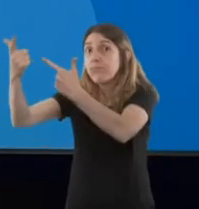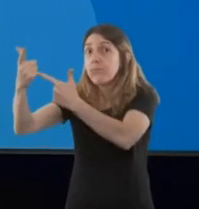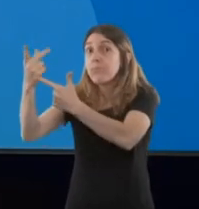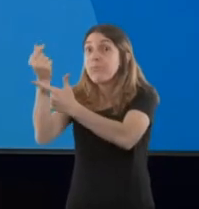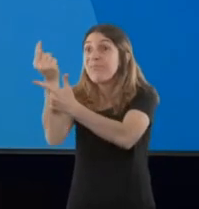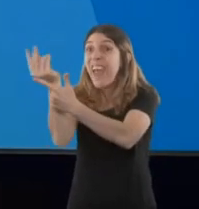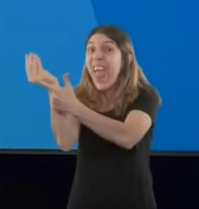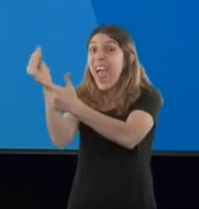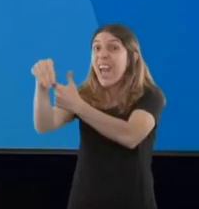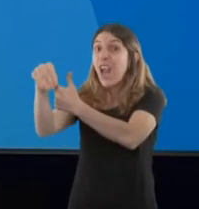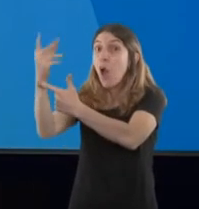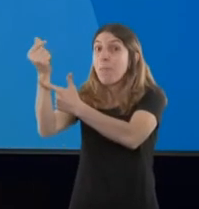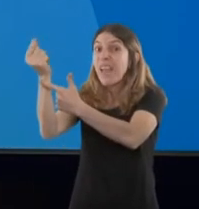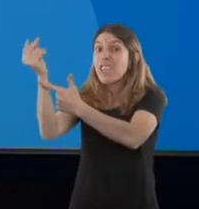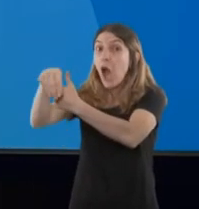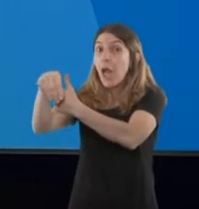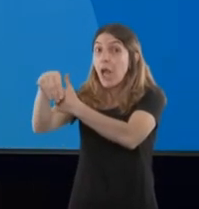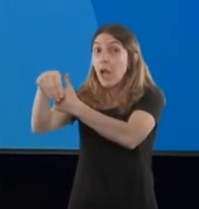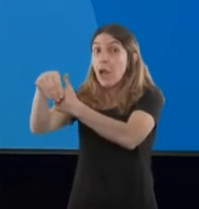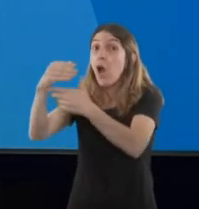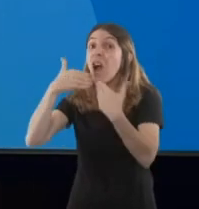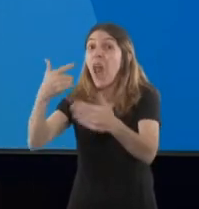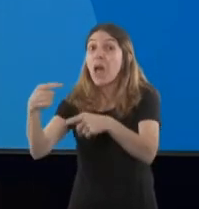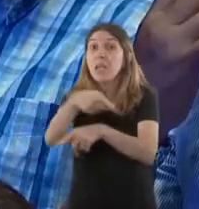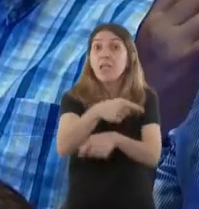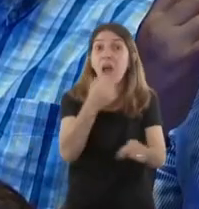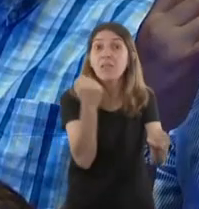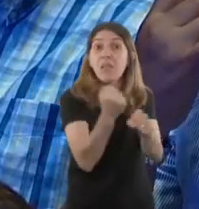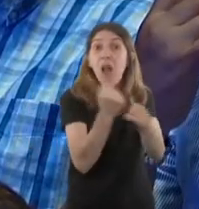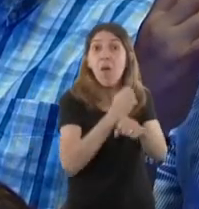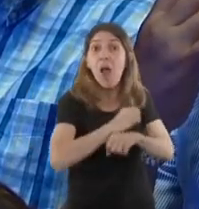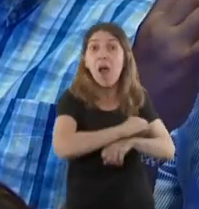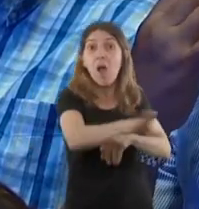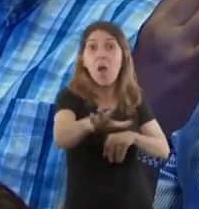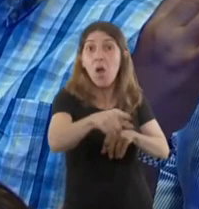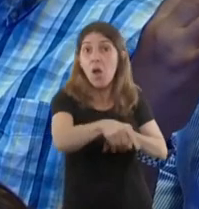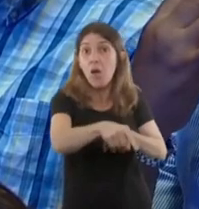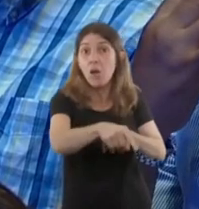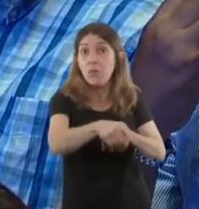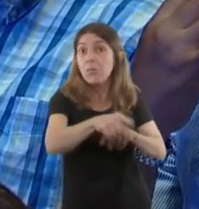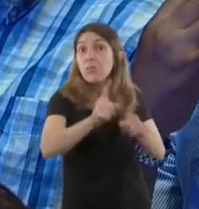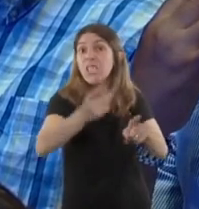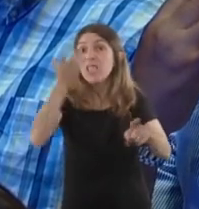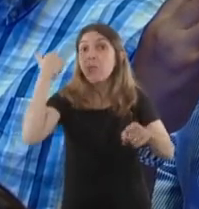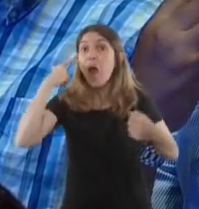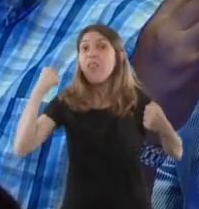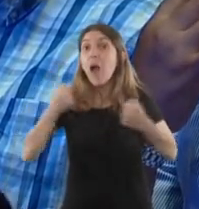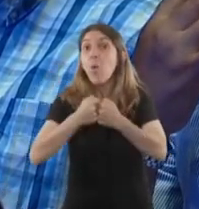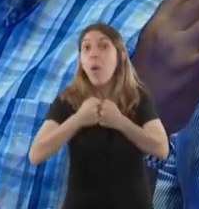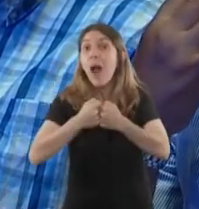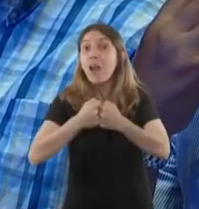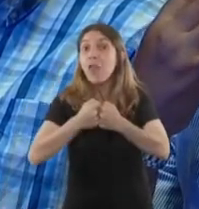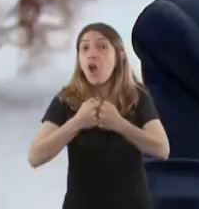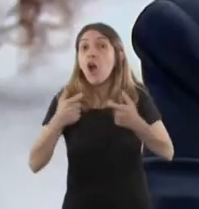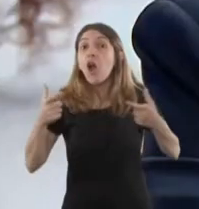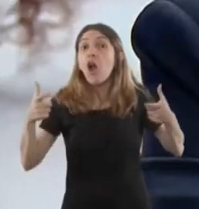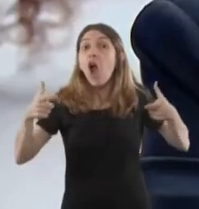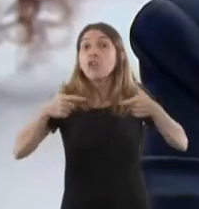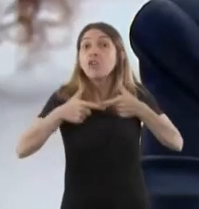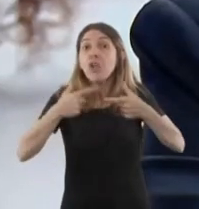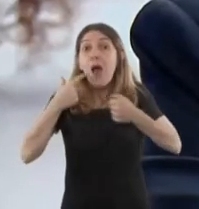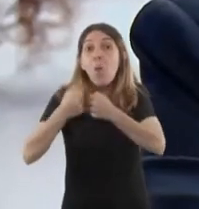venta de proteínas con trabajo y valor agregado argentino fue producto del acuerdo del consenso del trabajo